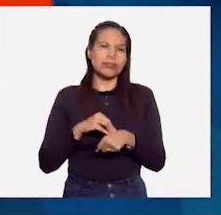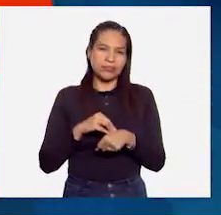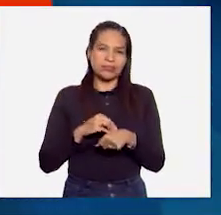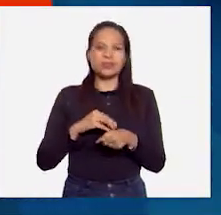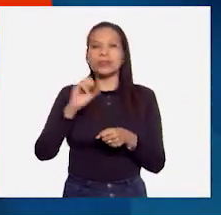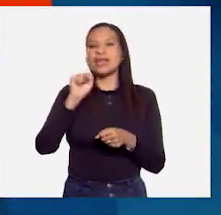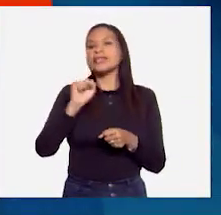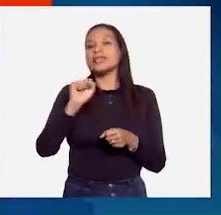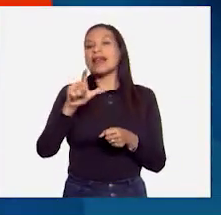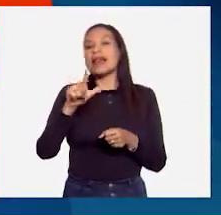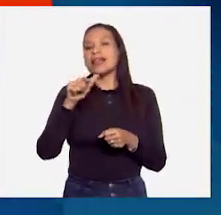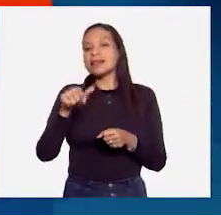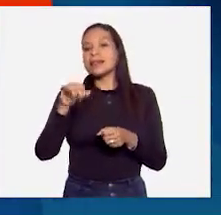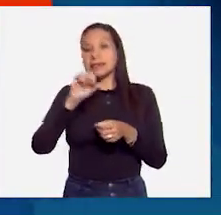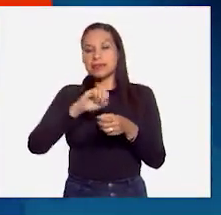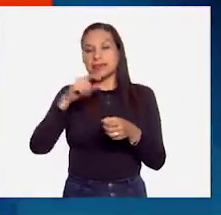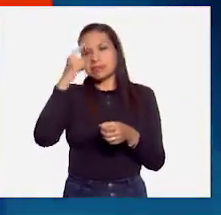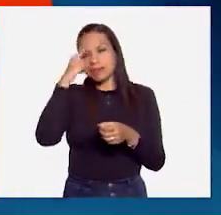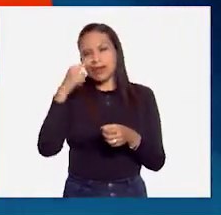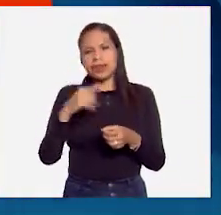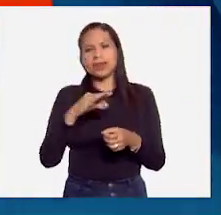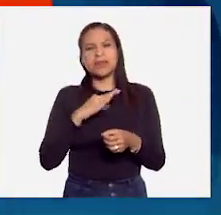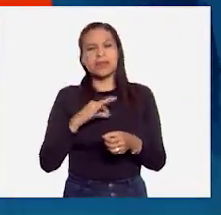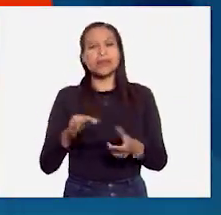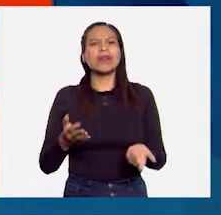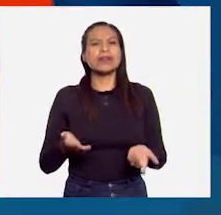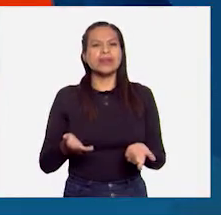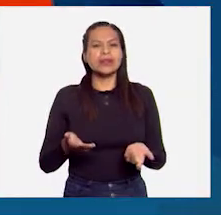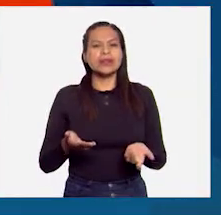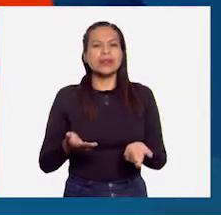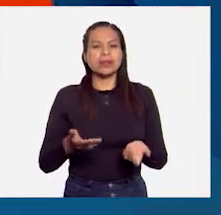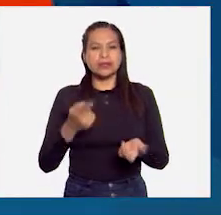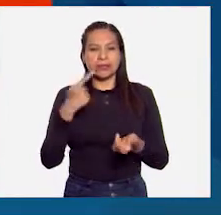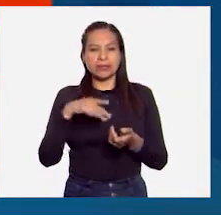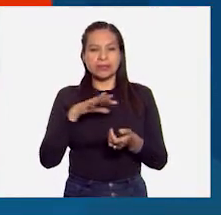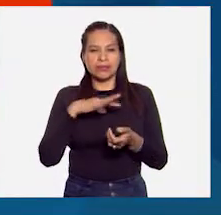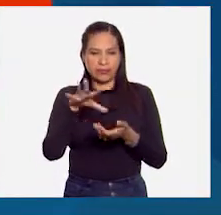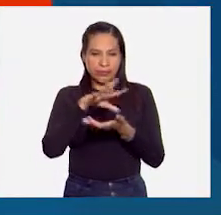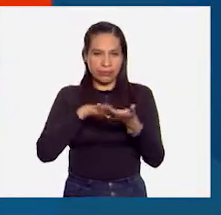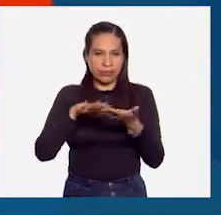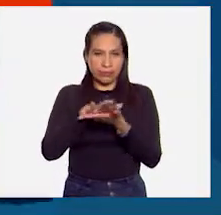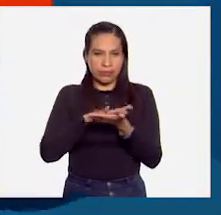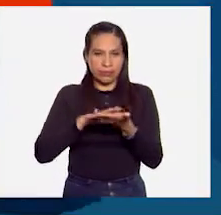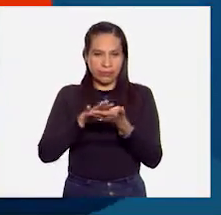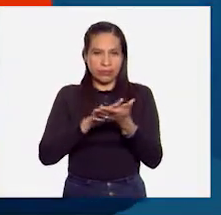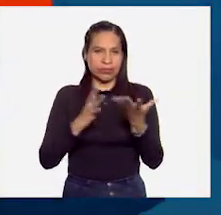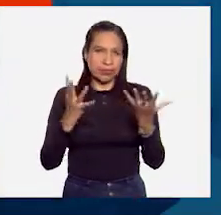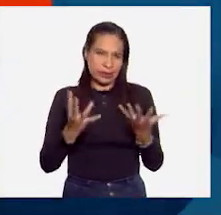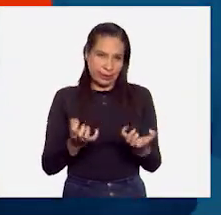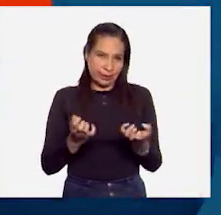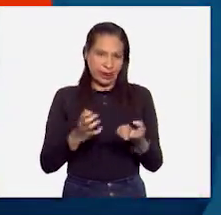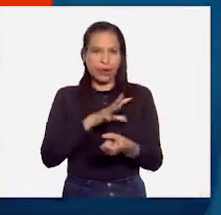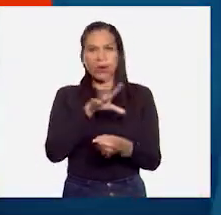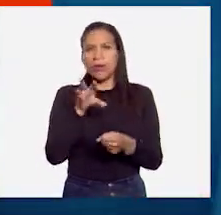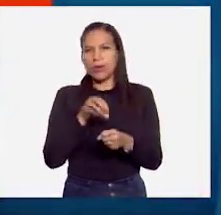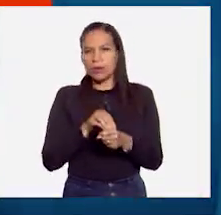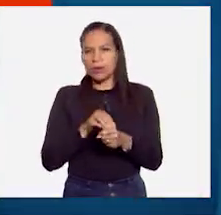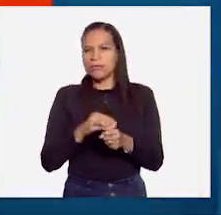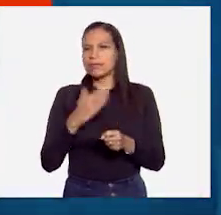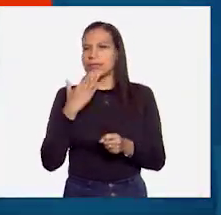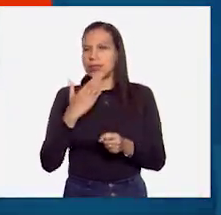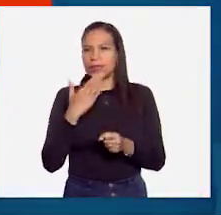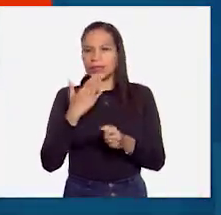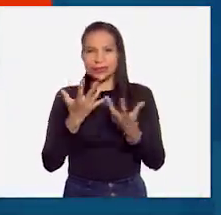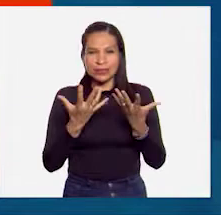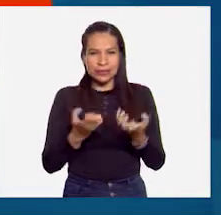sal de mesa para que se pueda dejar en somitas y dejarlo secar completamente,